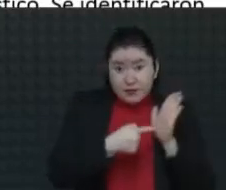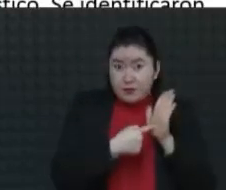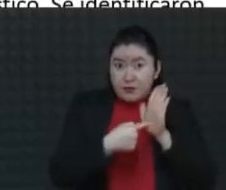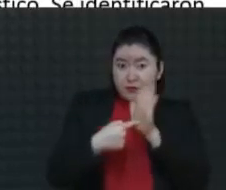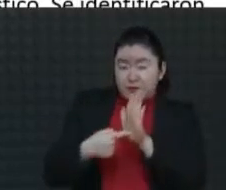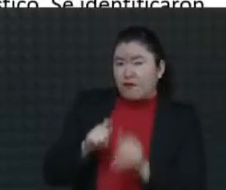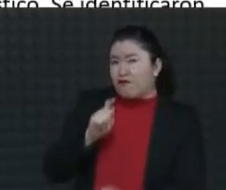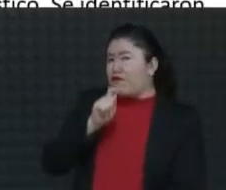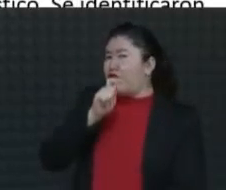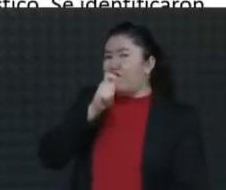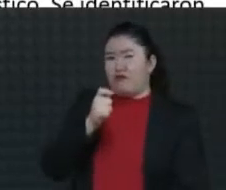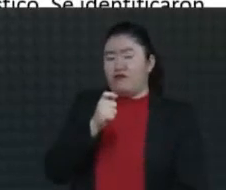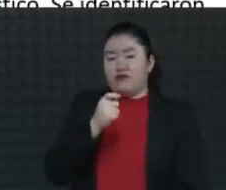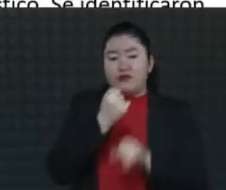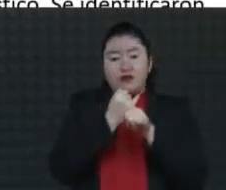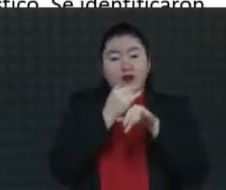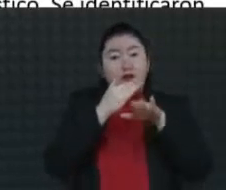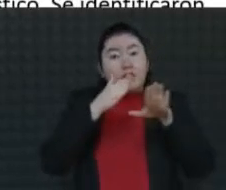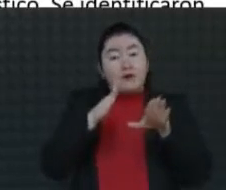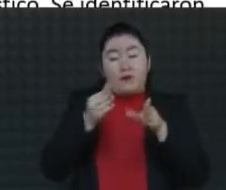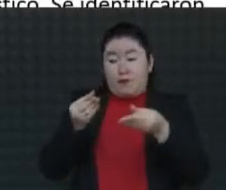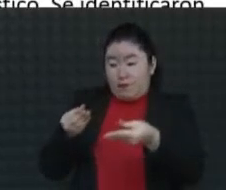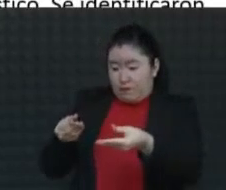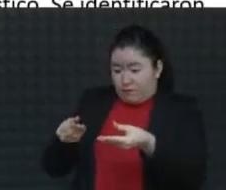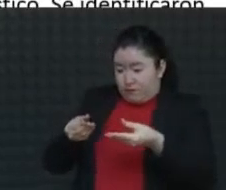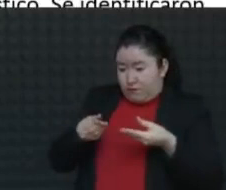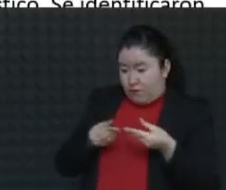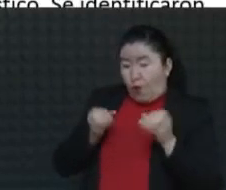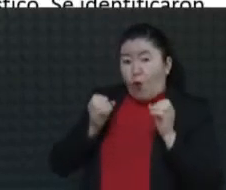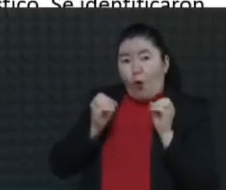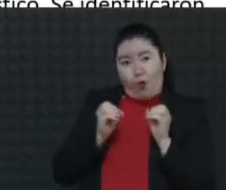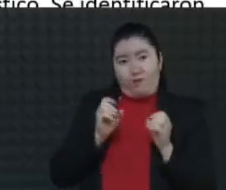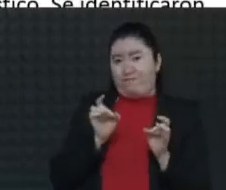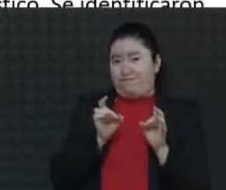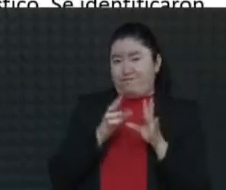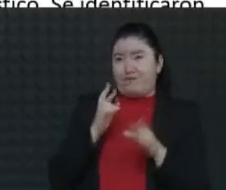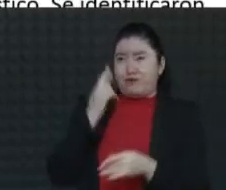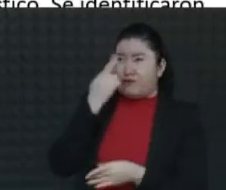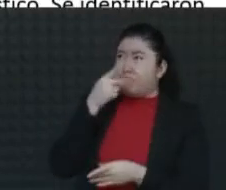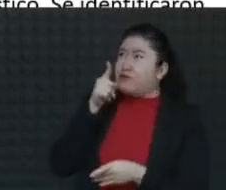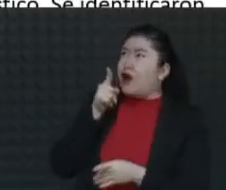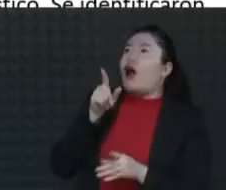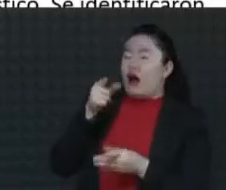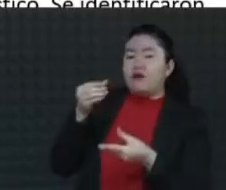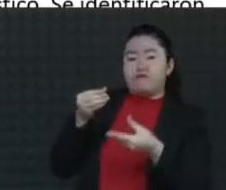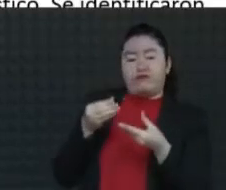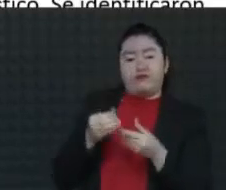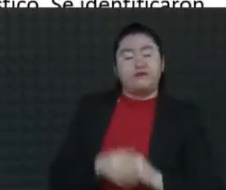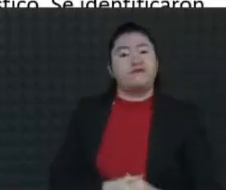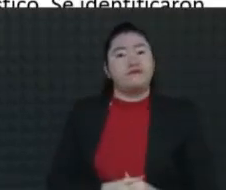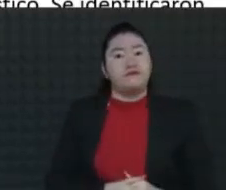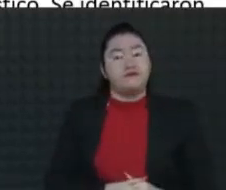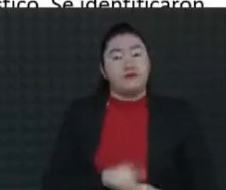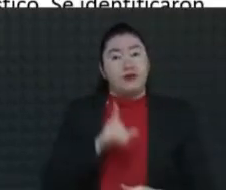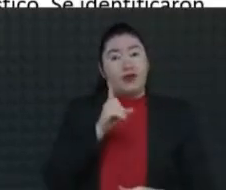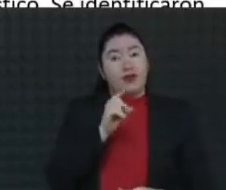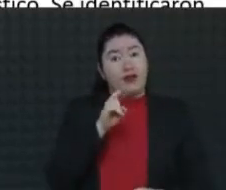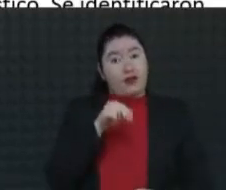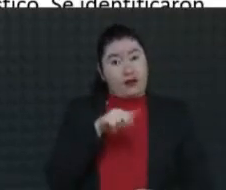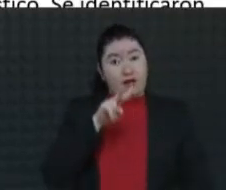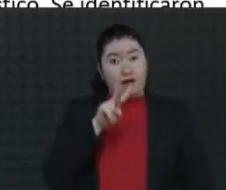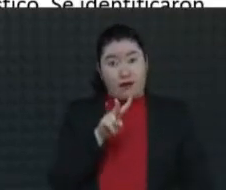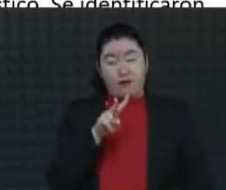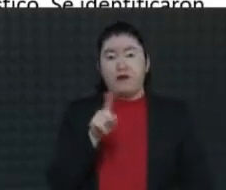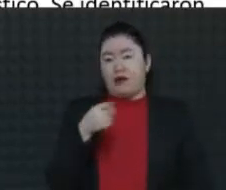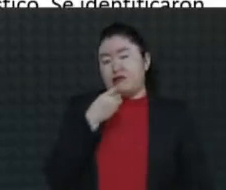se basan en los datos e información recibida o adquirida en el momento de su emisión. DNB se reserva el derecho de modificar